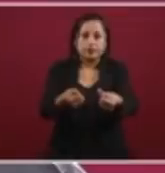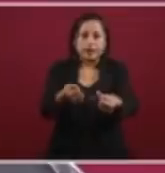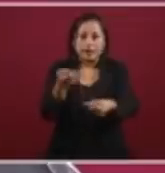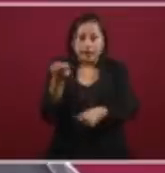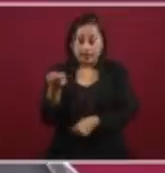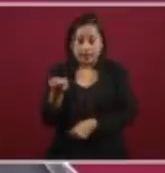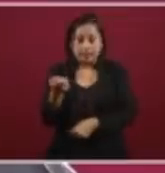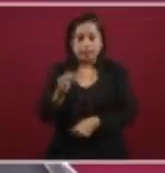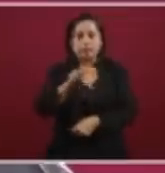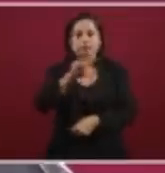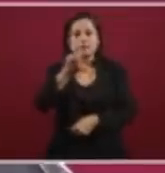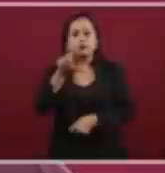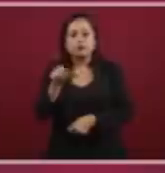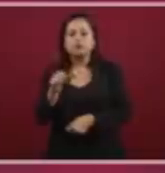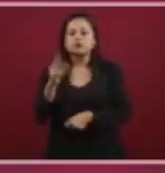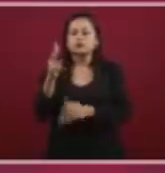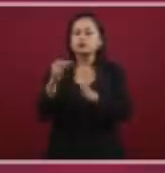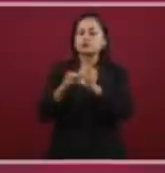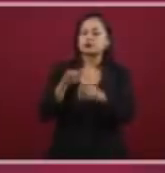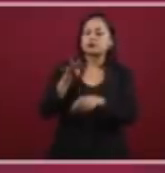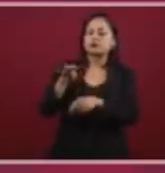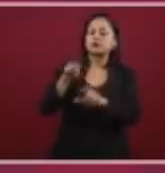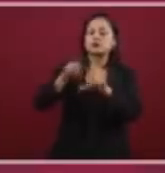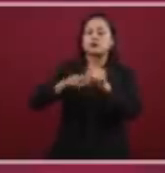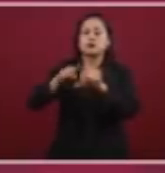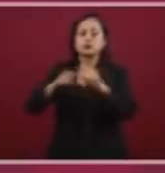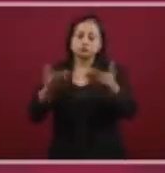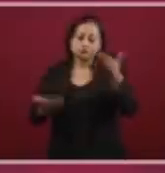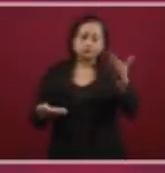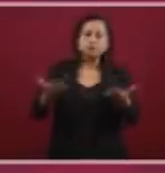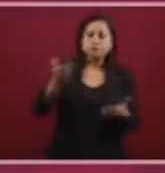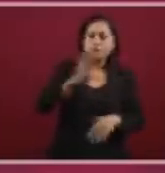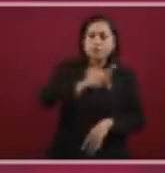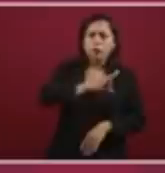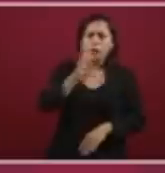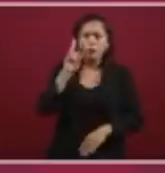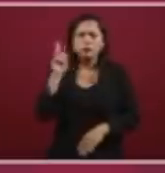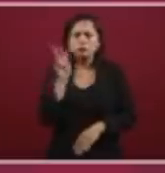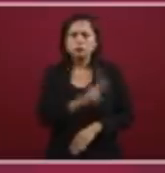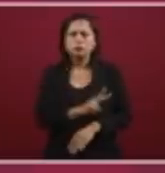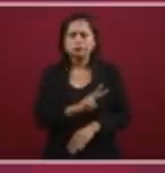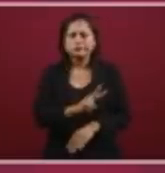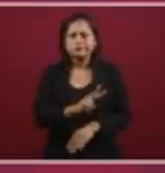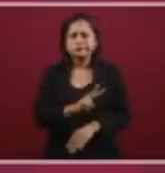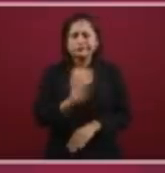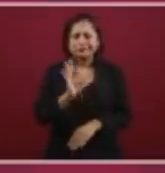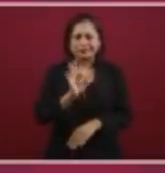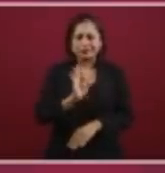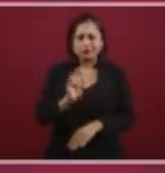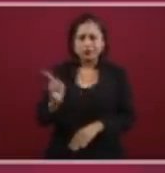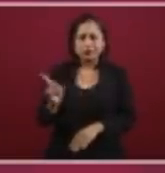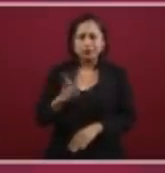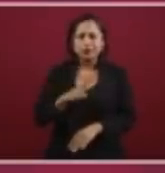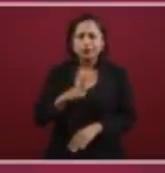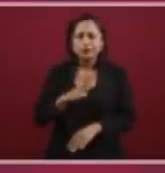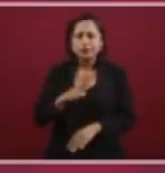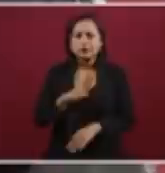y el gasto de éste por qué no